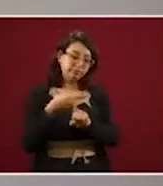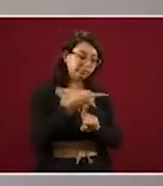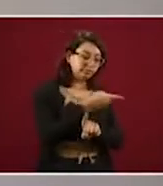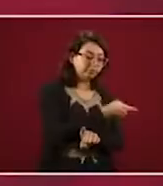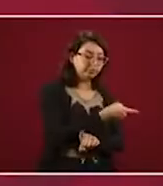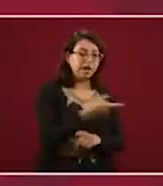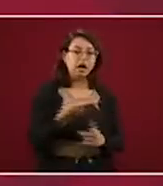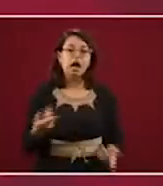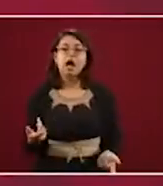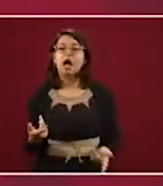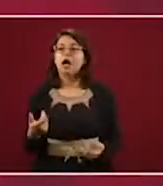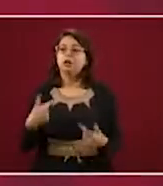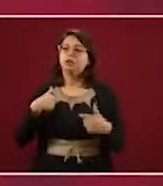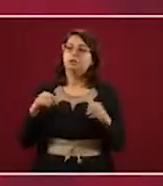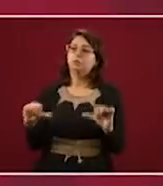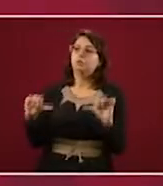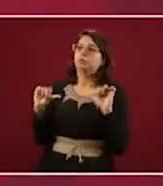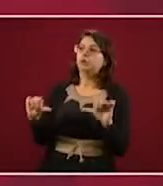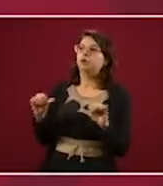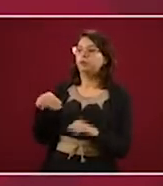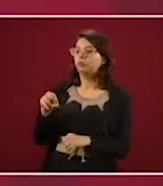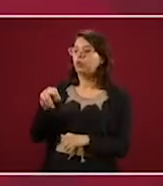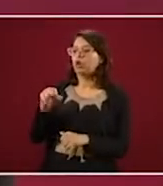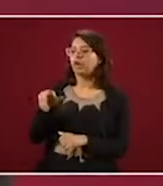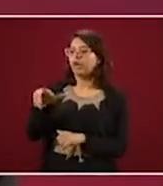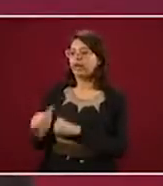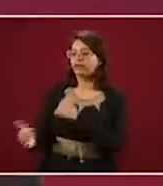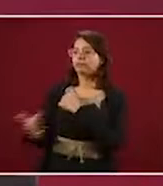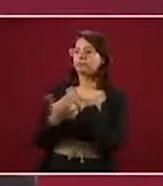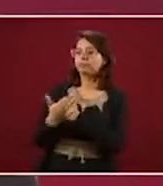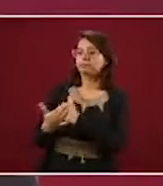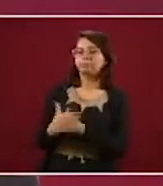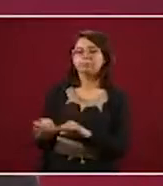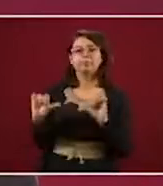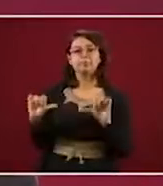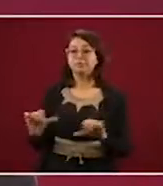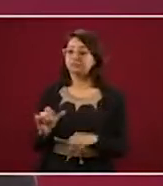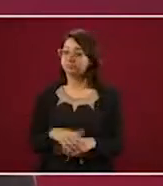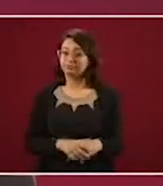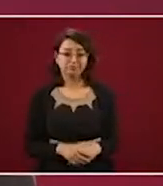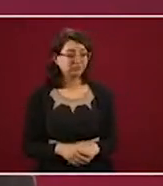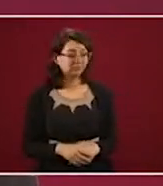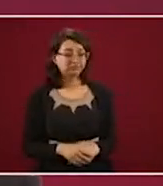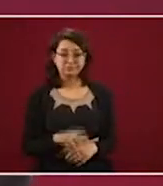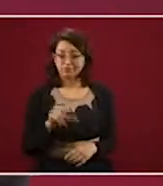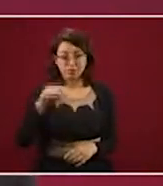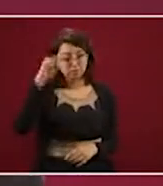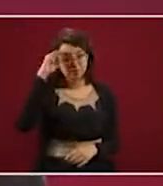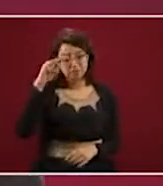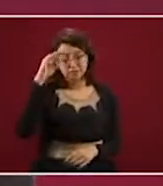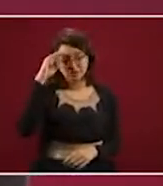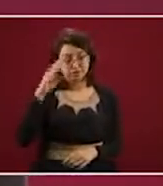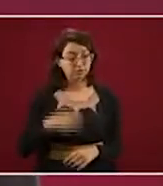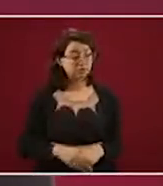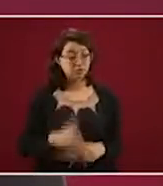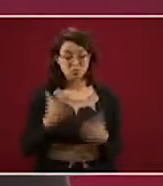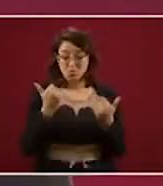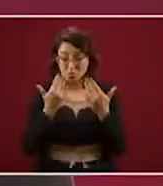son de Morena, ya no se les va a hacer nada, ya están protegidos.